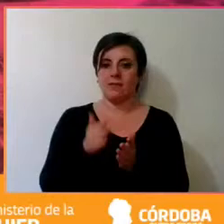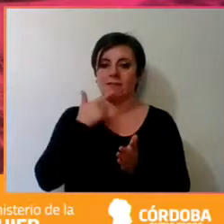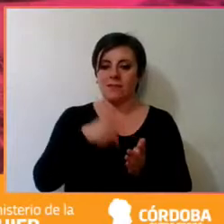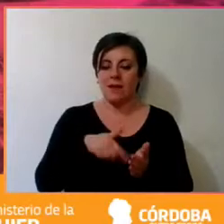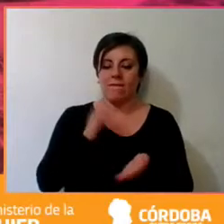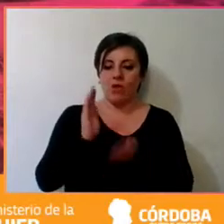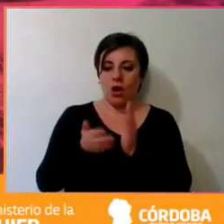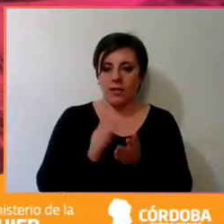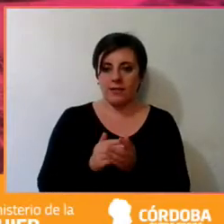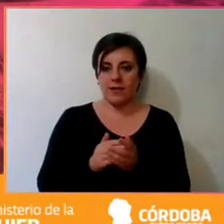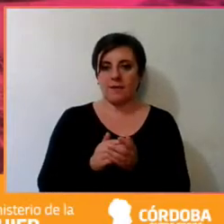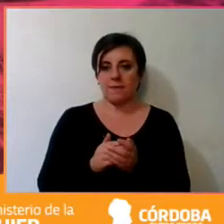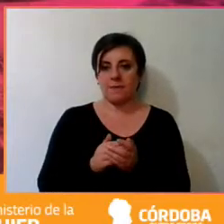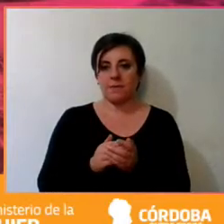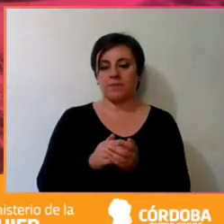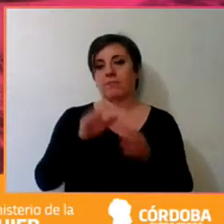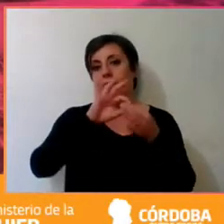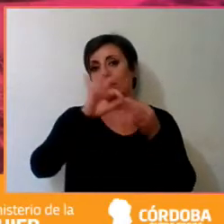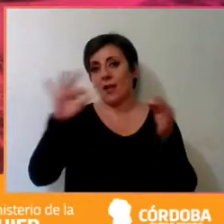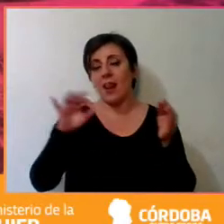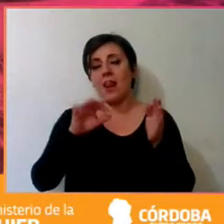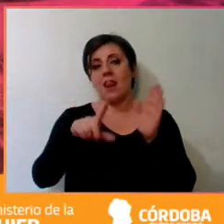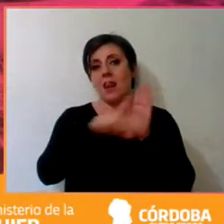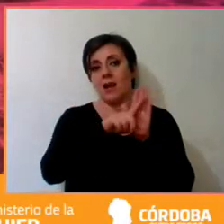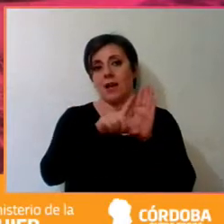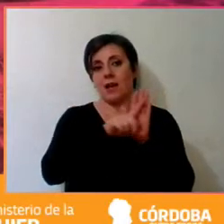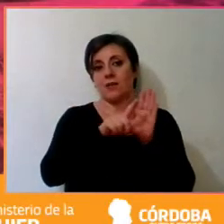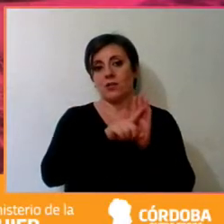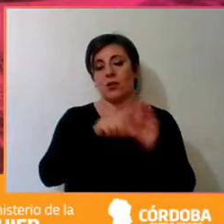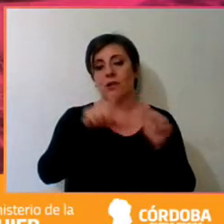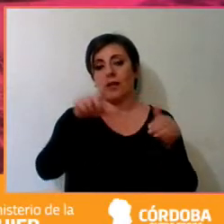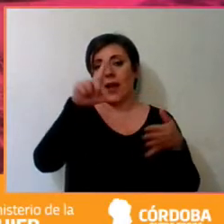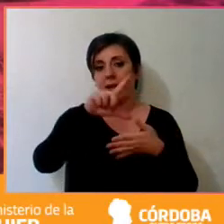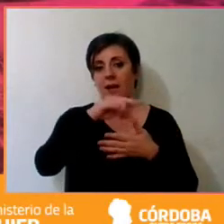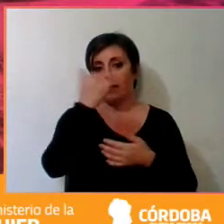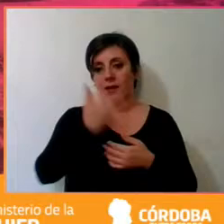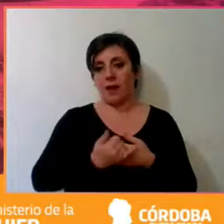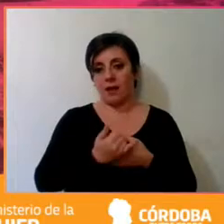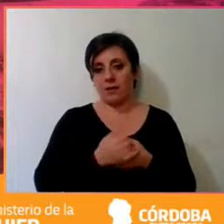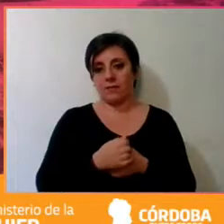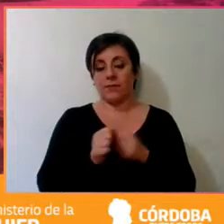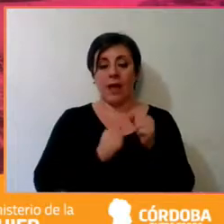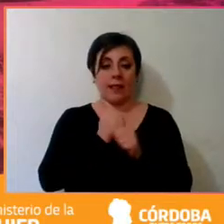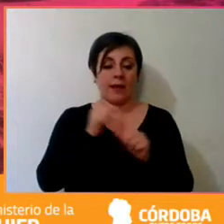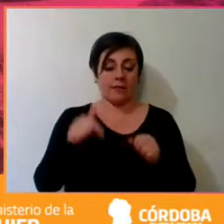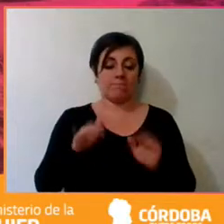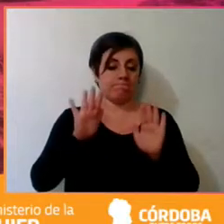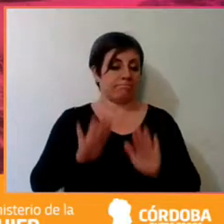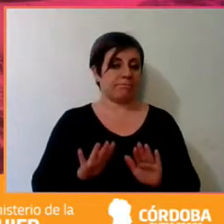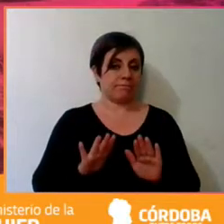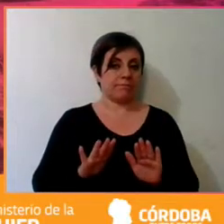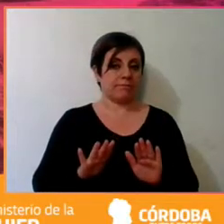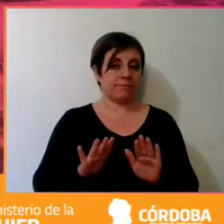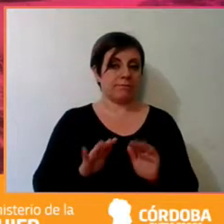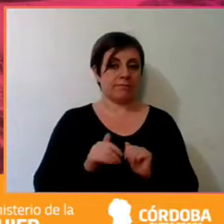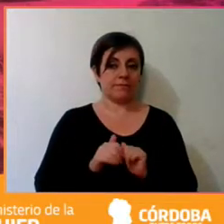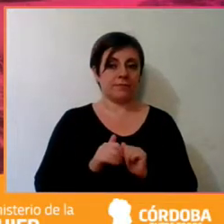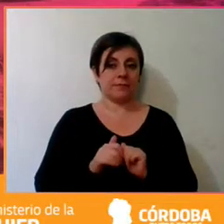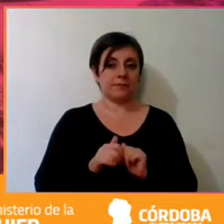en la mayoría de las legislaciones que existen en América Latina. Hasta aquí me voy a quedar yo por ahora,